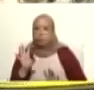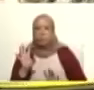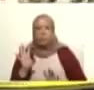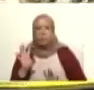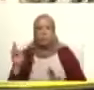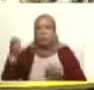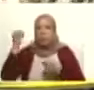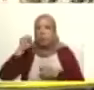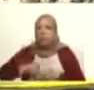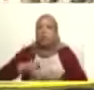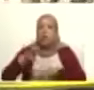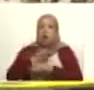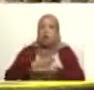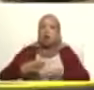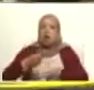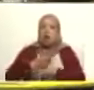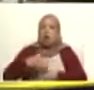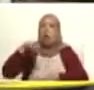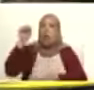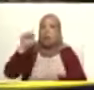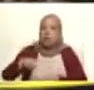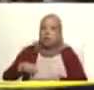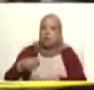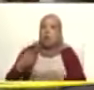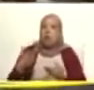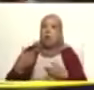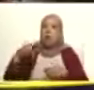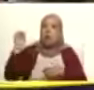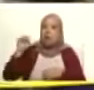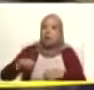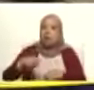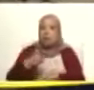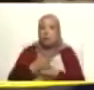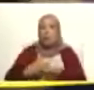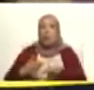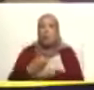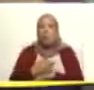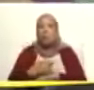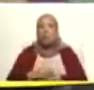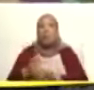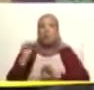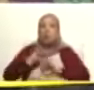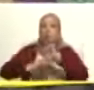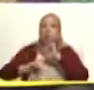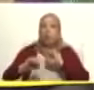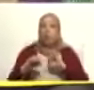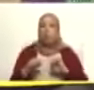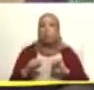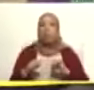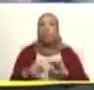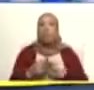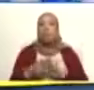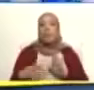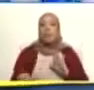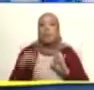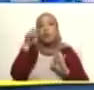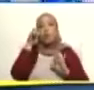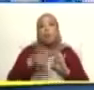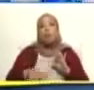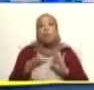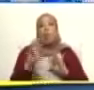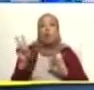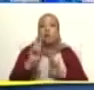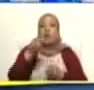¡Así, así, así es que se gobierna! ¡Así, así, así! Tenemos que defender el derecho del pueblo de Venezuela